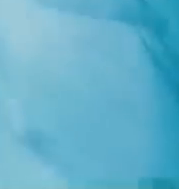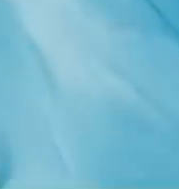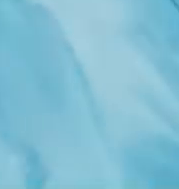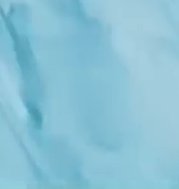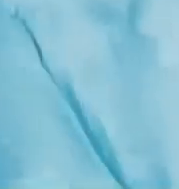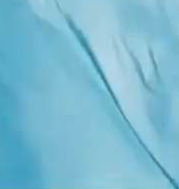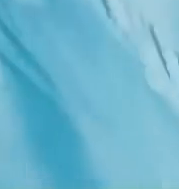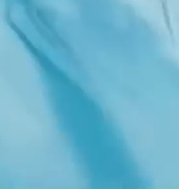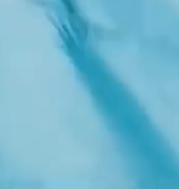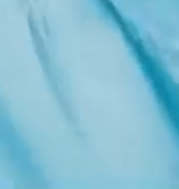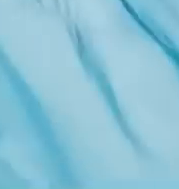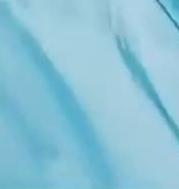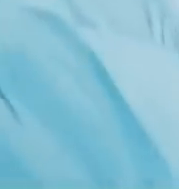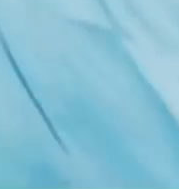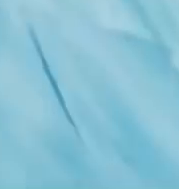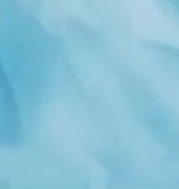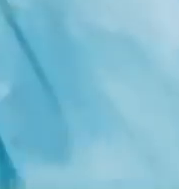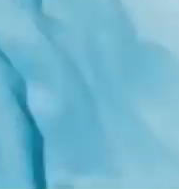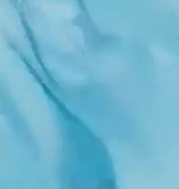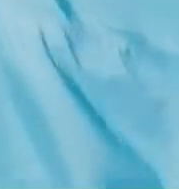artículo 75 de la Ley